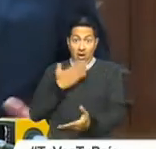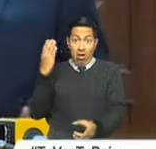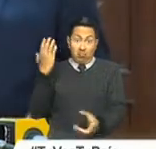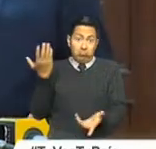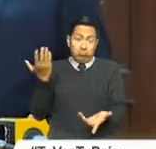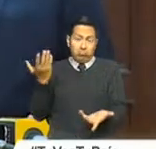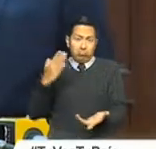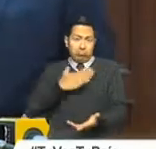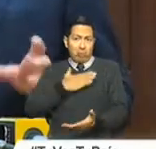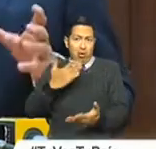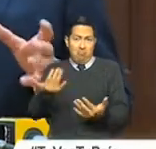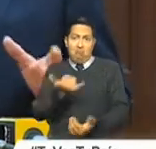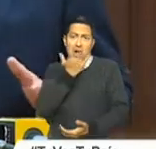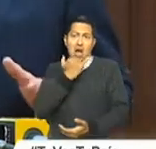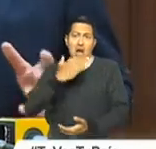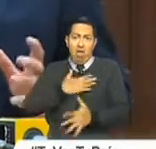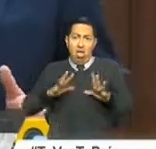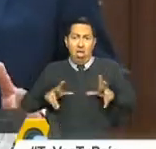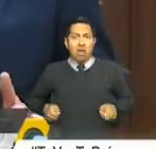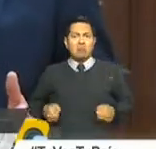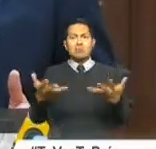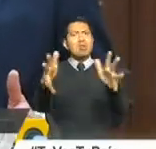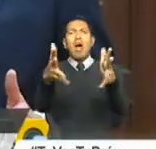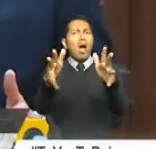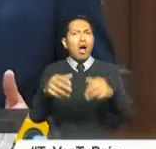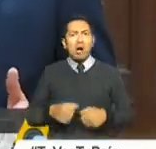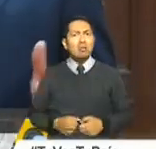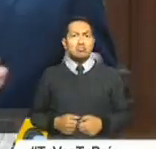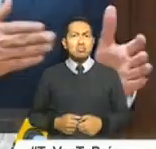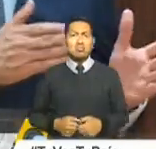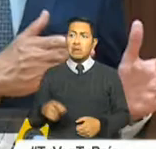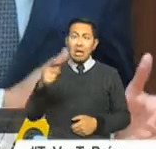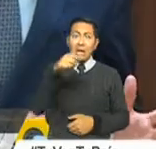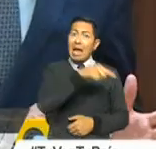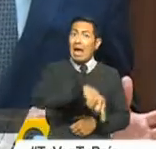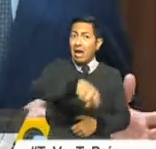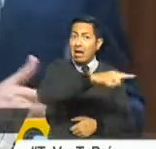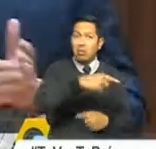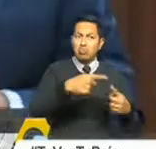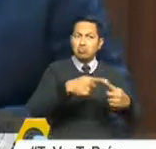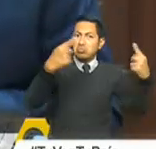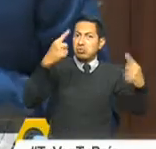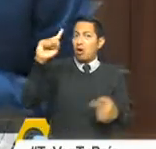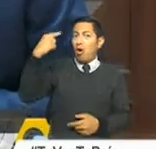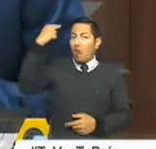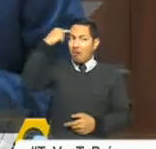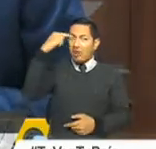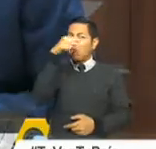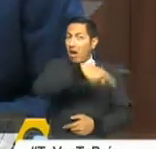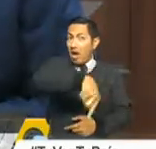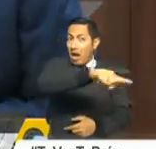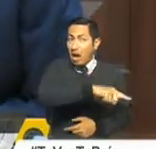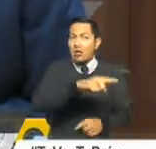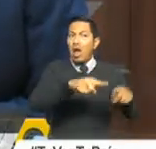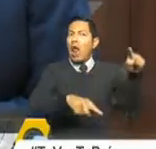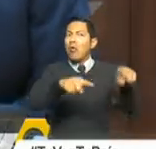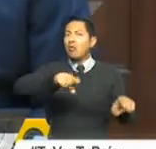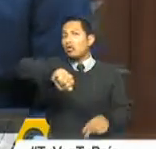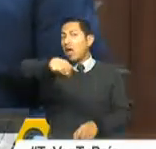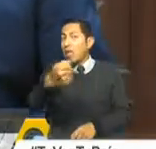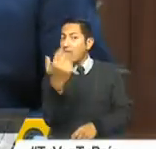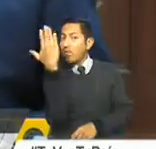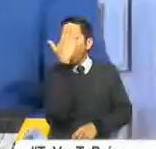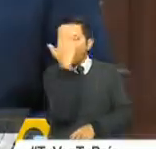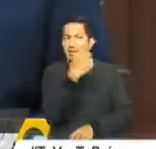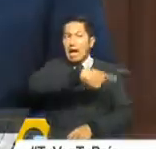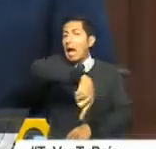la hay. Y seguirán tratando los opositores políticos y ciertos medios de comunicación bajo